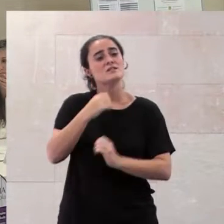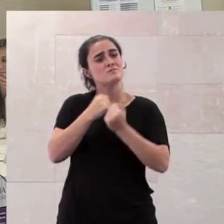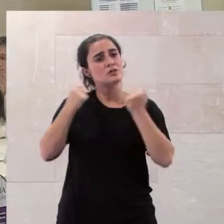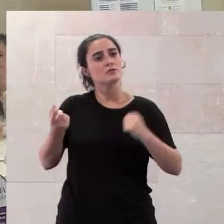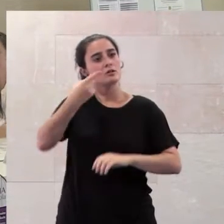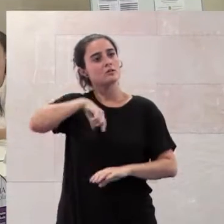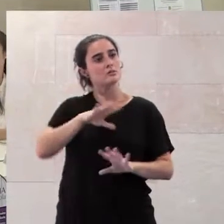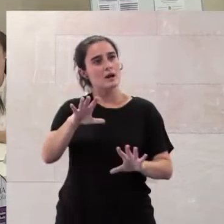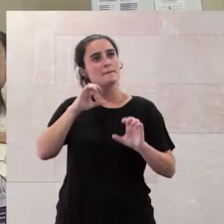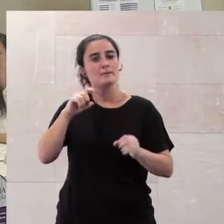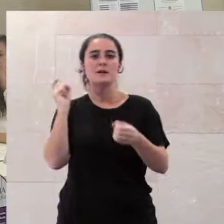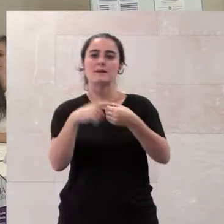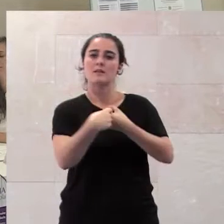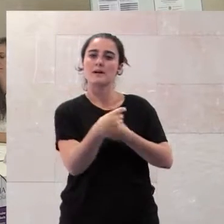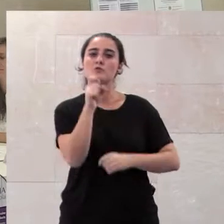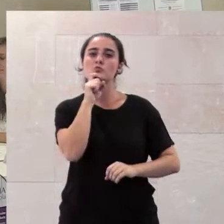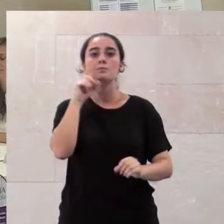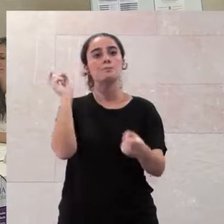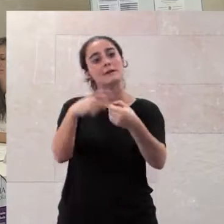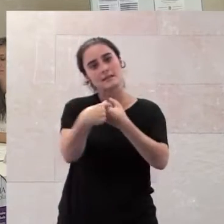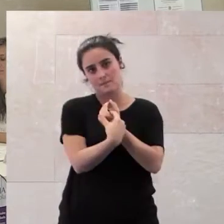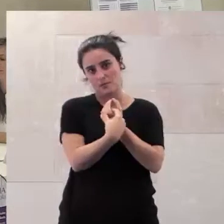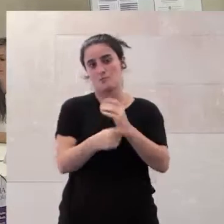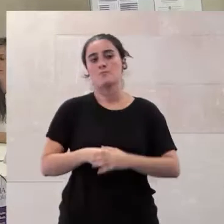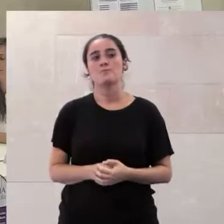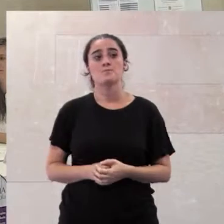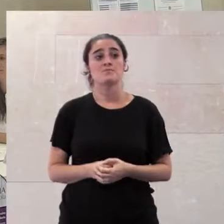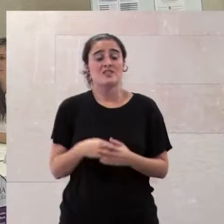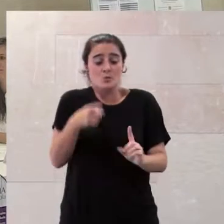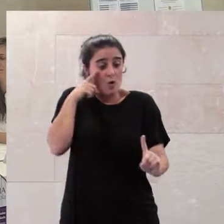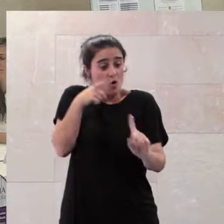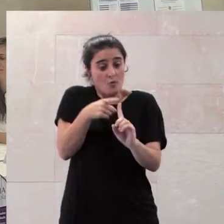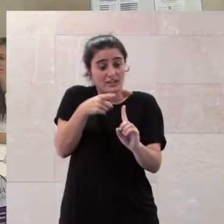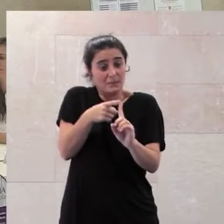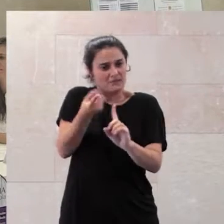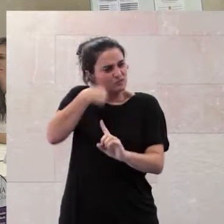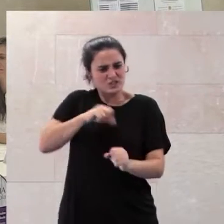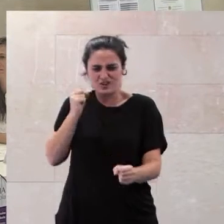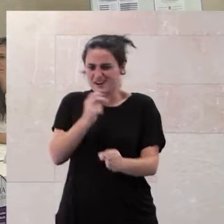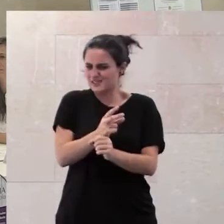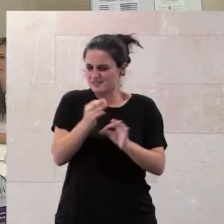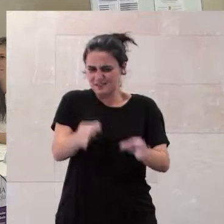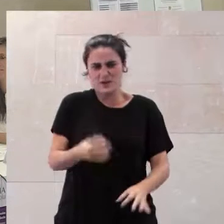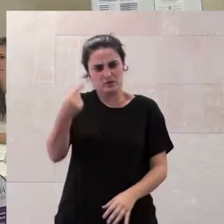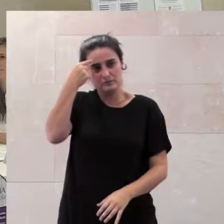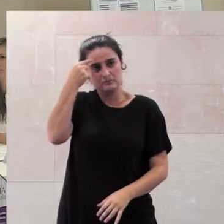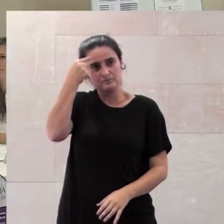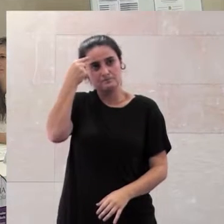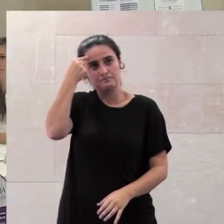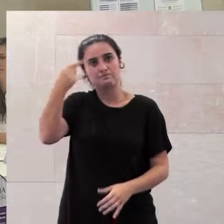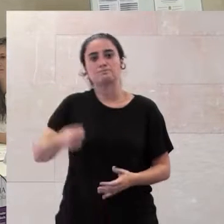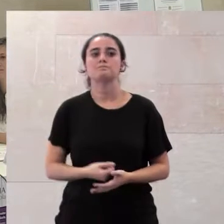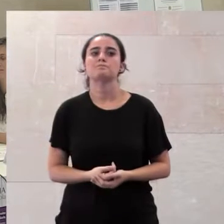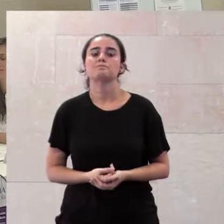aprendemos a participar participando. Ese es un poco, yo creo que el objetivo, pero el reto que tenemos que tener continuamente en la cabeza, ¿no?